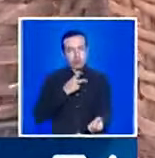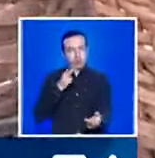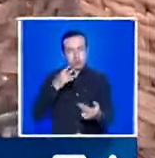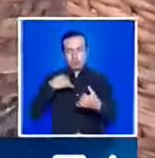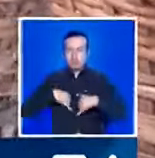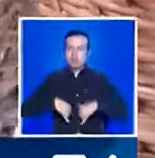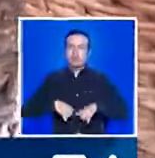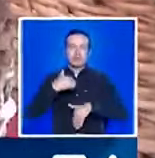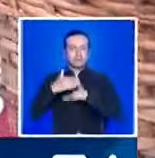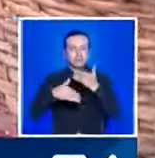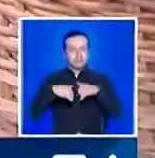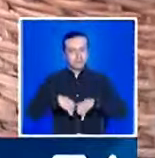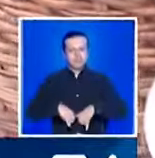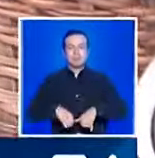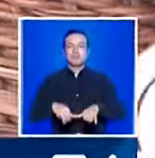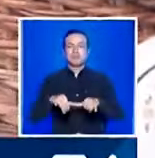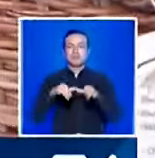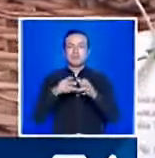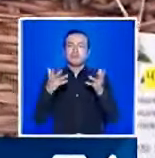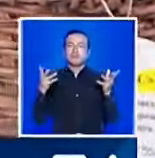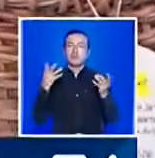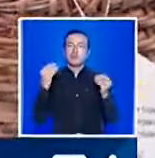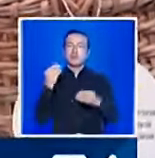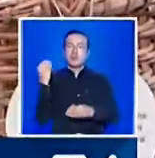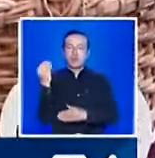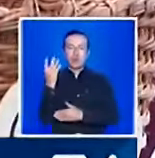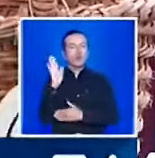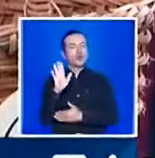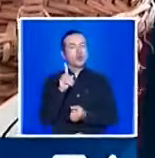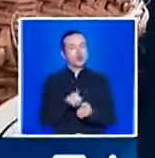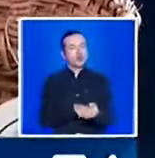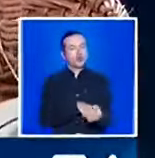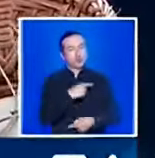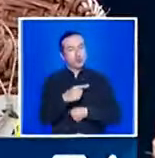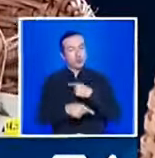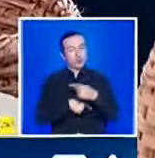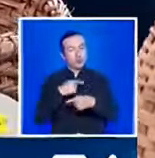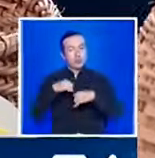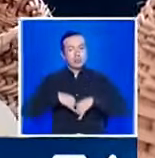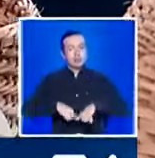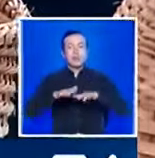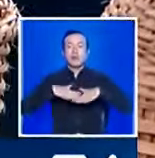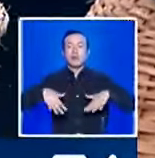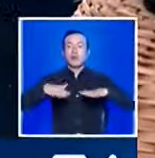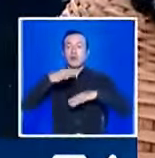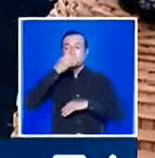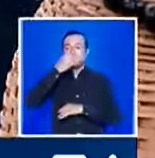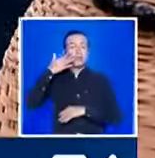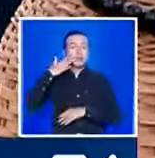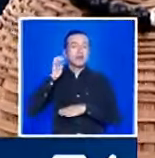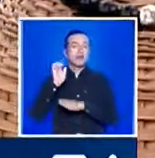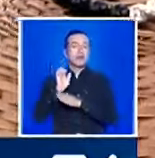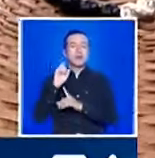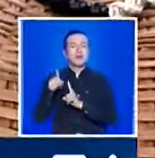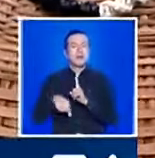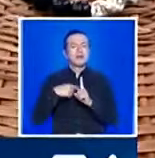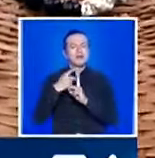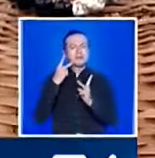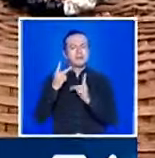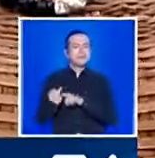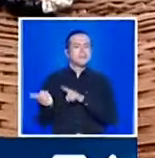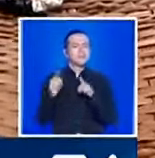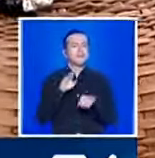claro. adelante esta costumbre para muchos los jóvenes. Son tradiciones precisamente del corazón de la Amazonía ecuatoriana. Pero ¿qué tenemos también por acá? ¿Cuál es